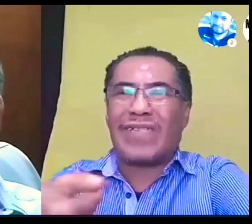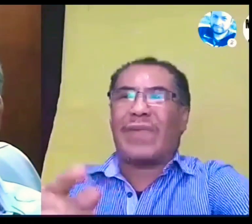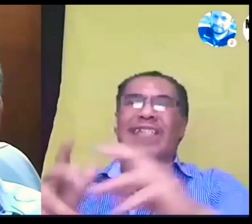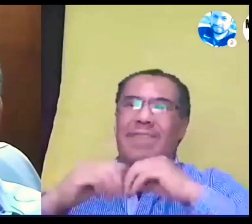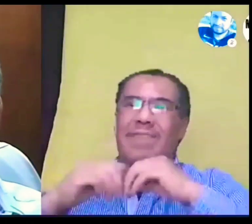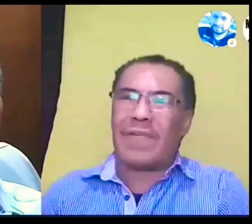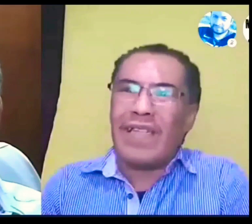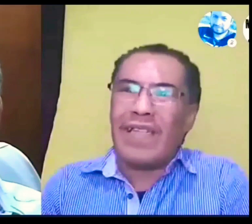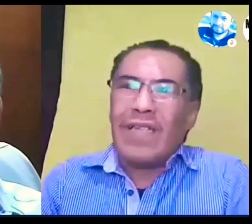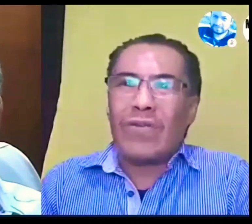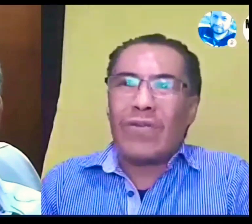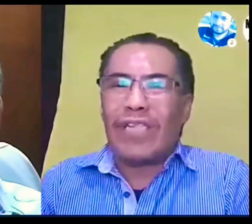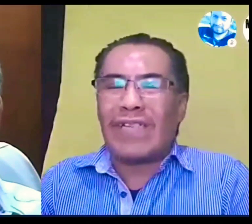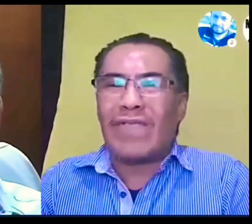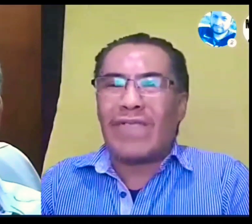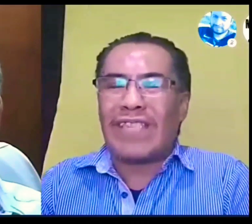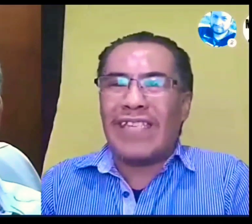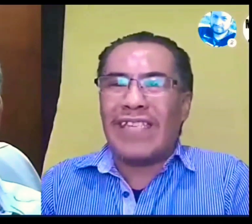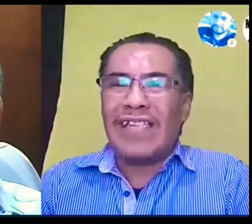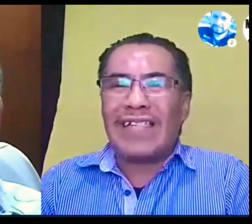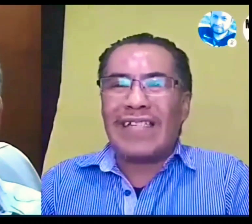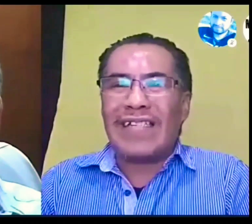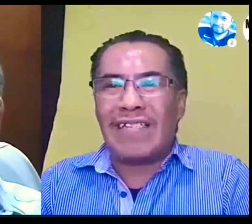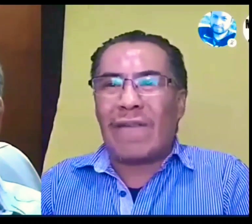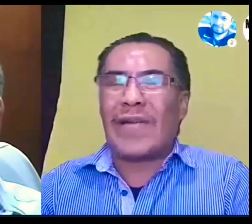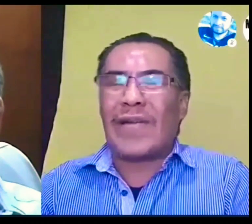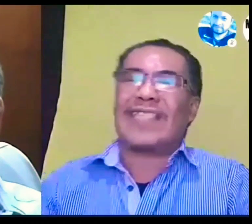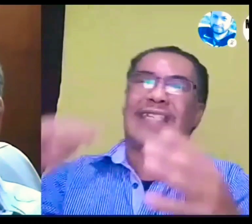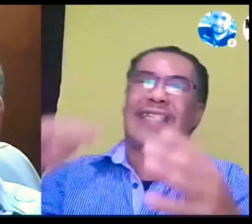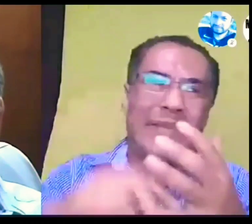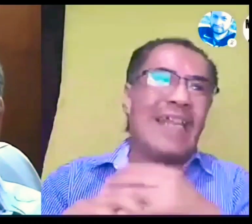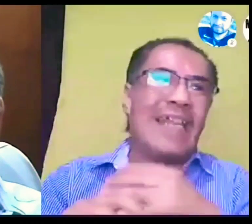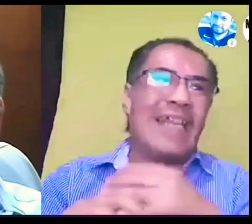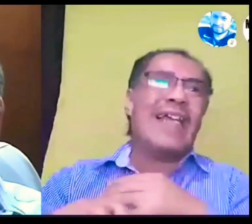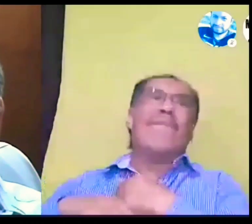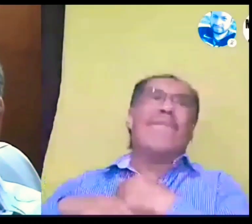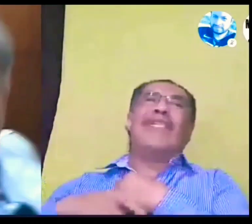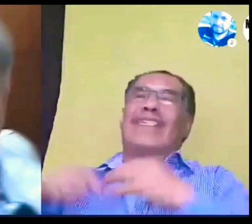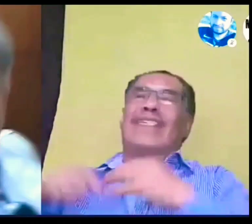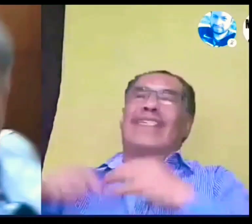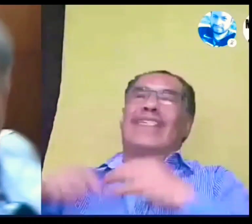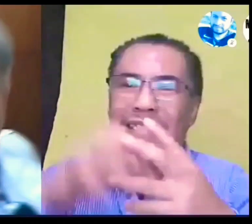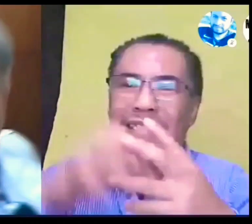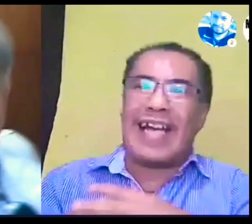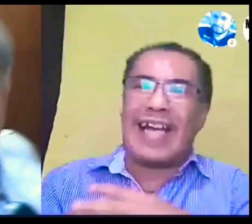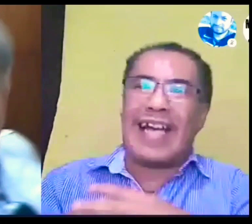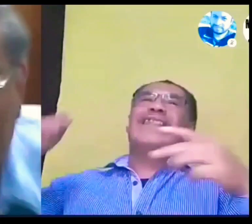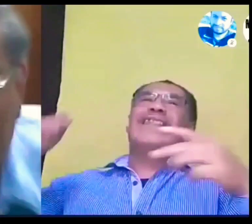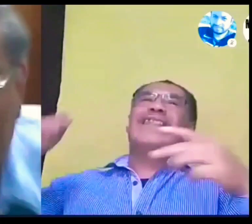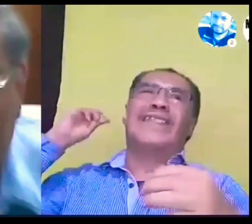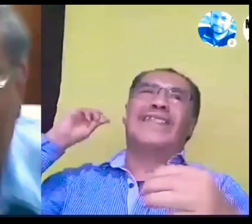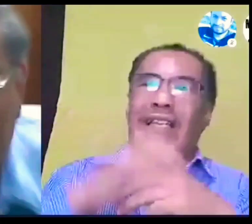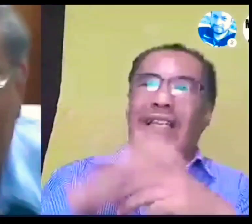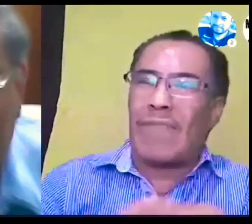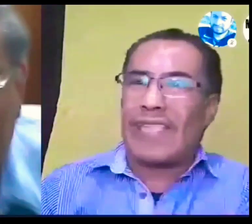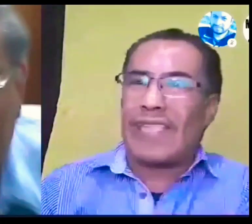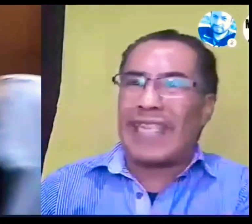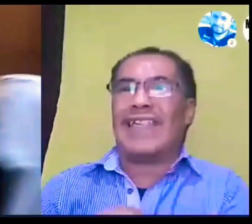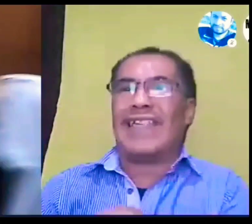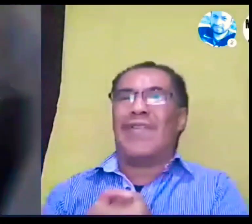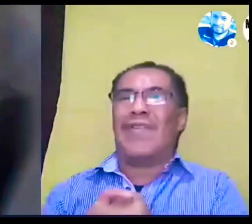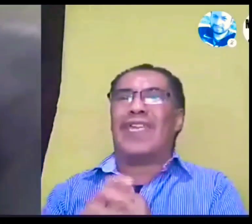inconcebible, inaceptable, todo lo que este cuate está haciendo, aparte de reprimir, aparte de amenazar, de aplicar la